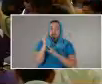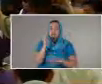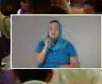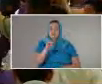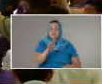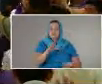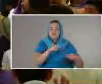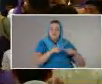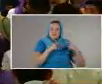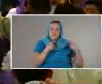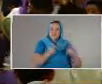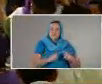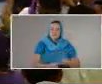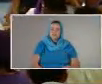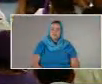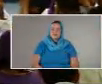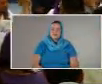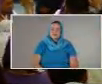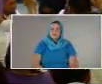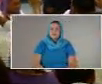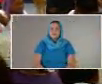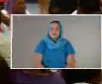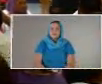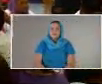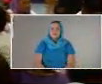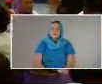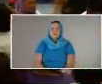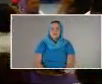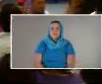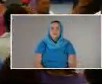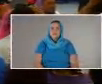Bien, dejamos la invitación abierta.